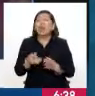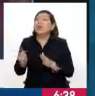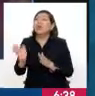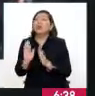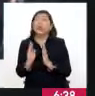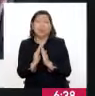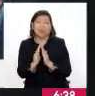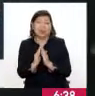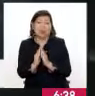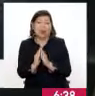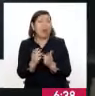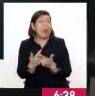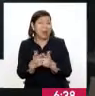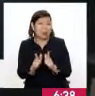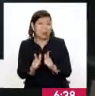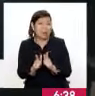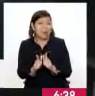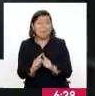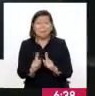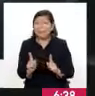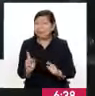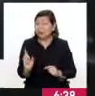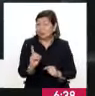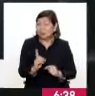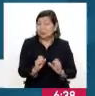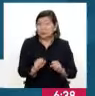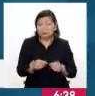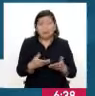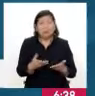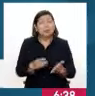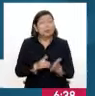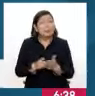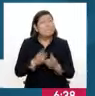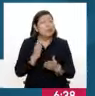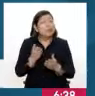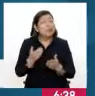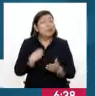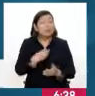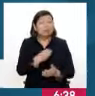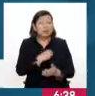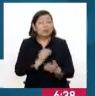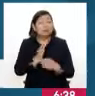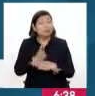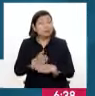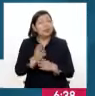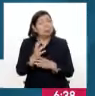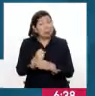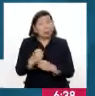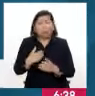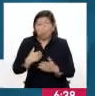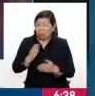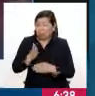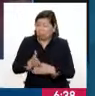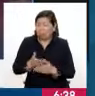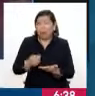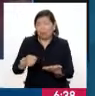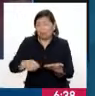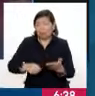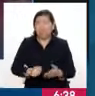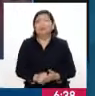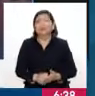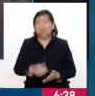lo que pidió que se revoque la prisión preventiva a fin de que se le dicte un mandato de comparecencia con restricciones.